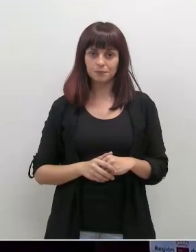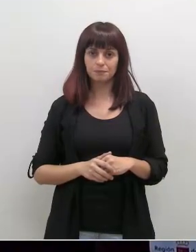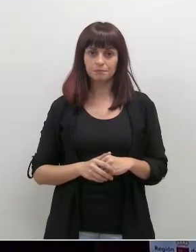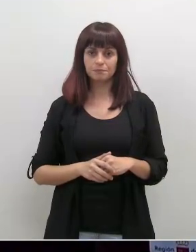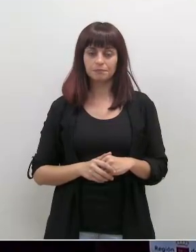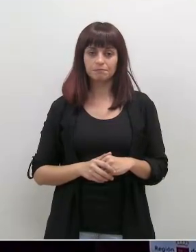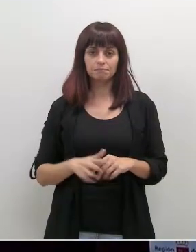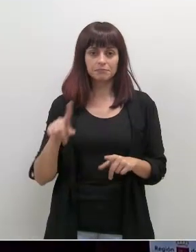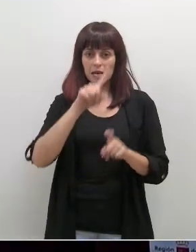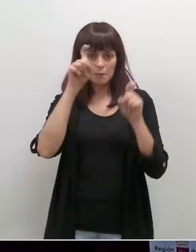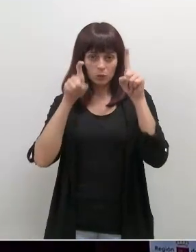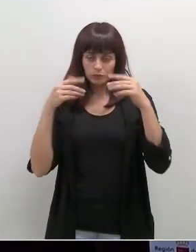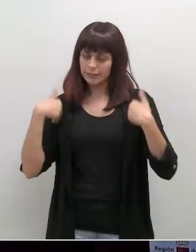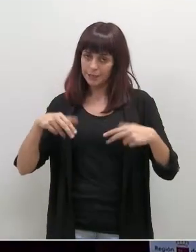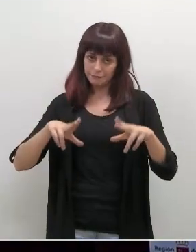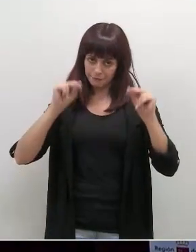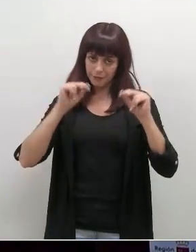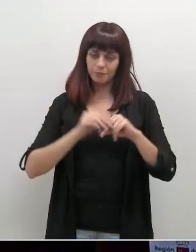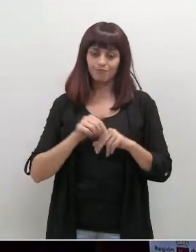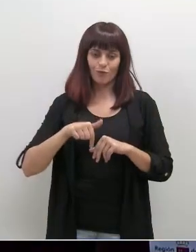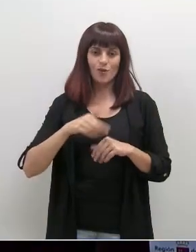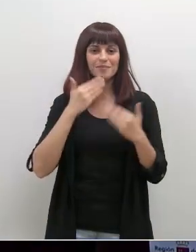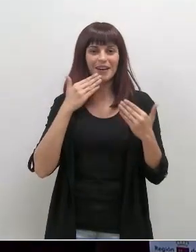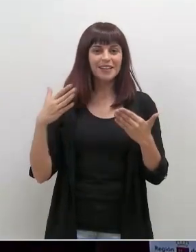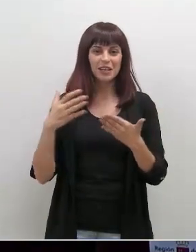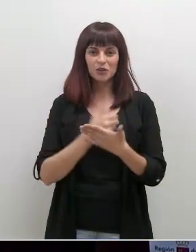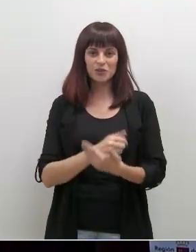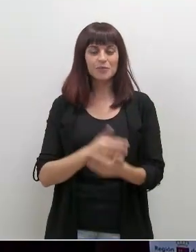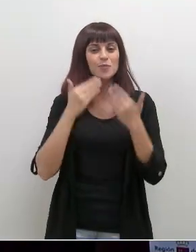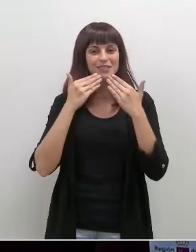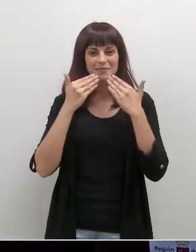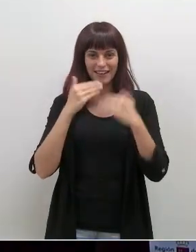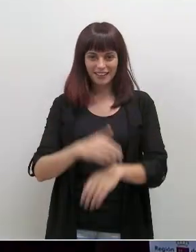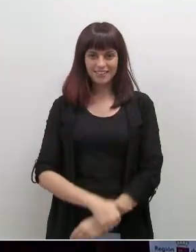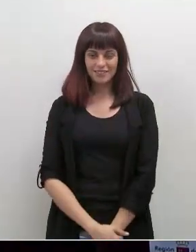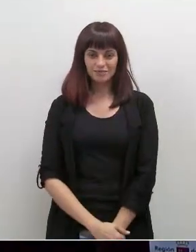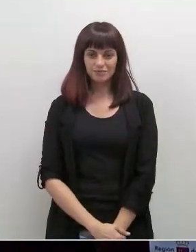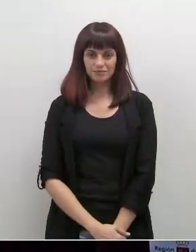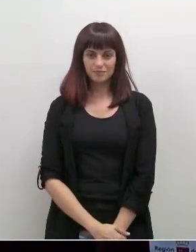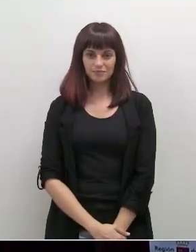Bueno, pues todas estas han sido las preguntas propuestas para el día de hoy. Gracias a todos. Muchísimas gracias.